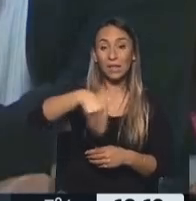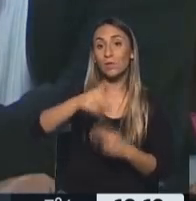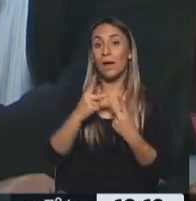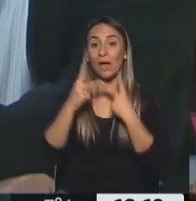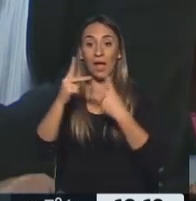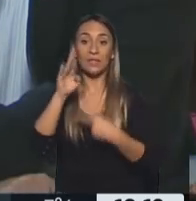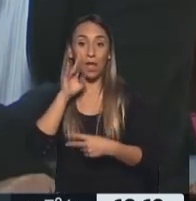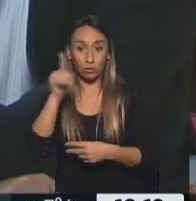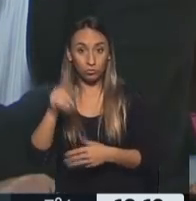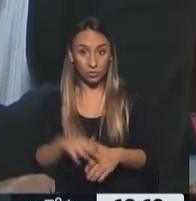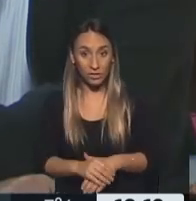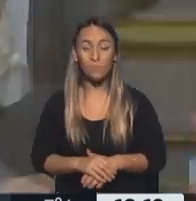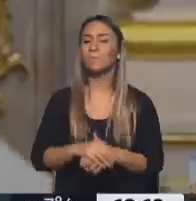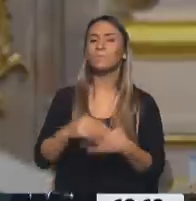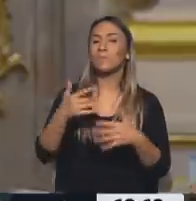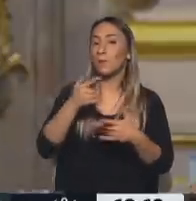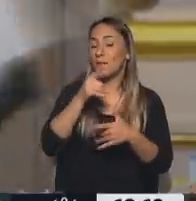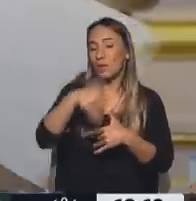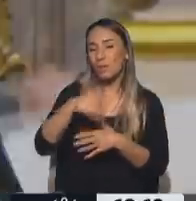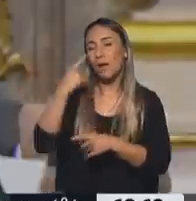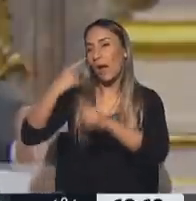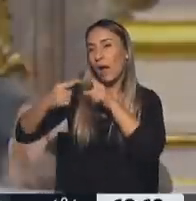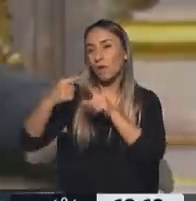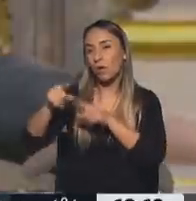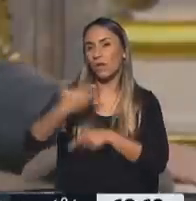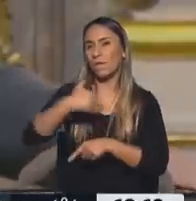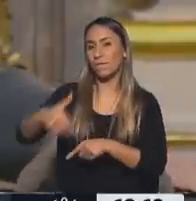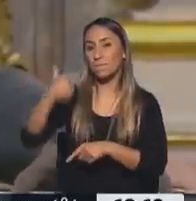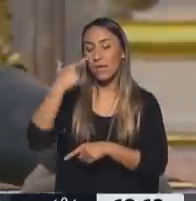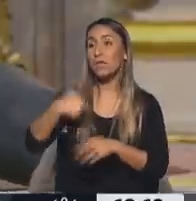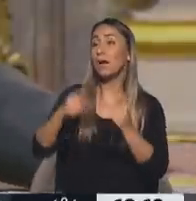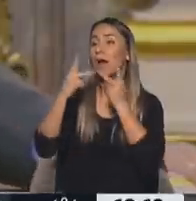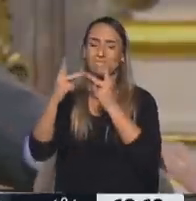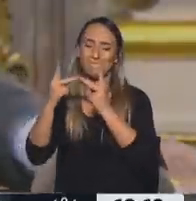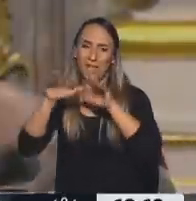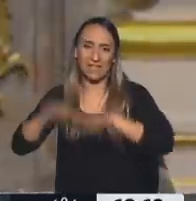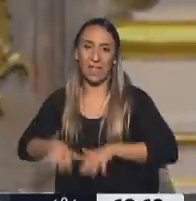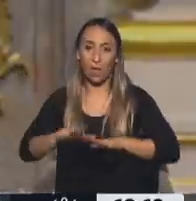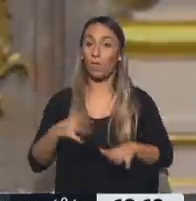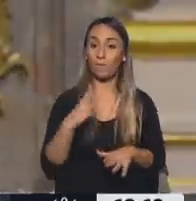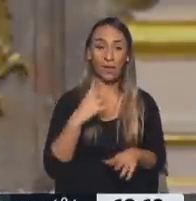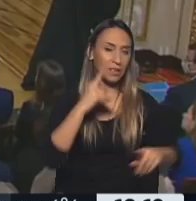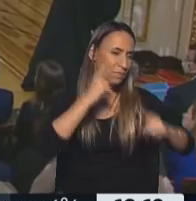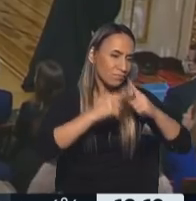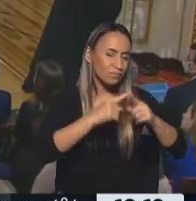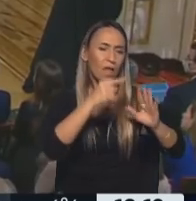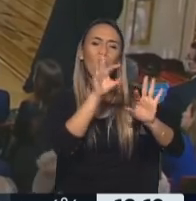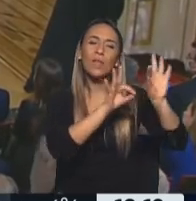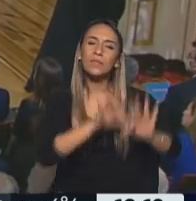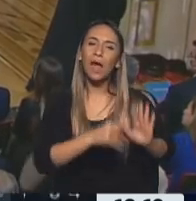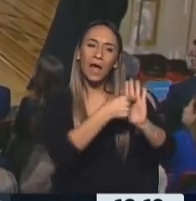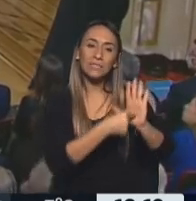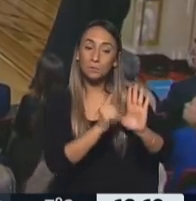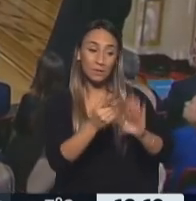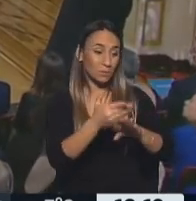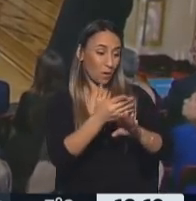se habla de una recalibración con el fondo monetario internacional pero se quedó porque porque tenía que definir ultimar detalles nasa de lo que finalmente se anunció hace